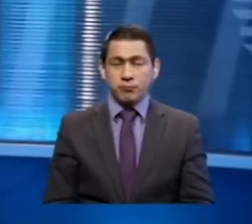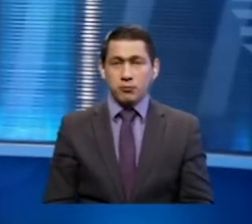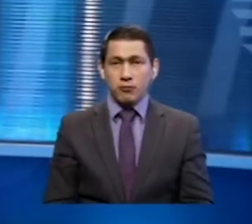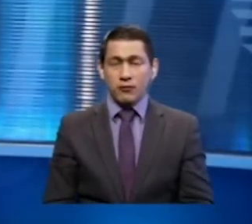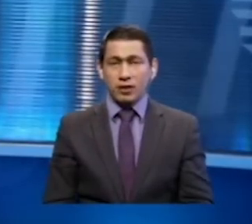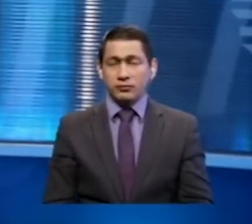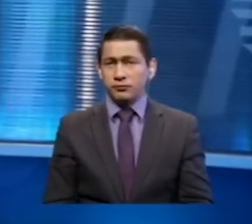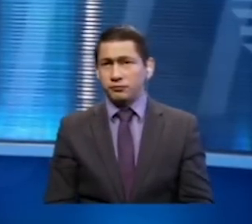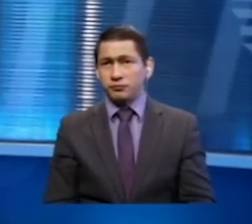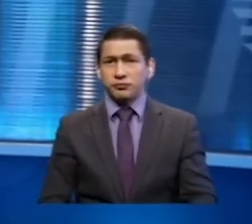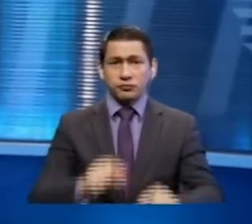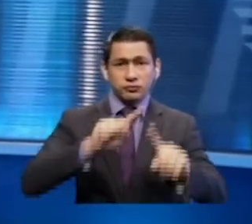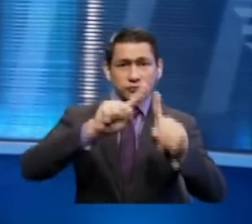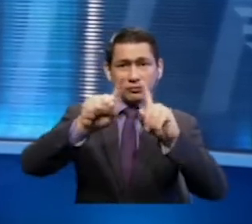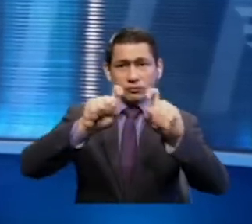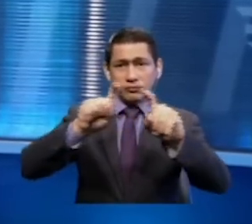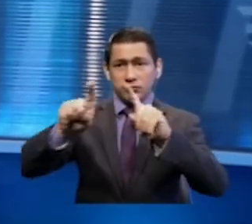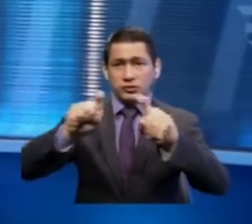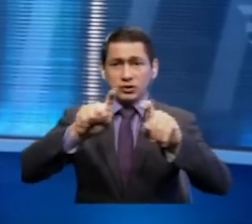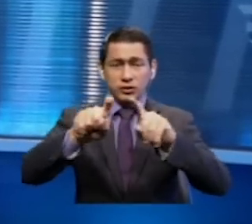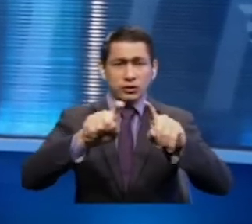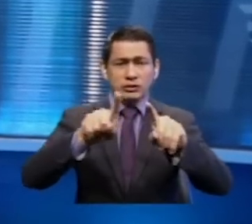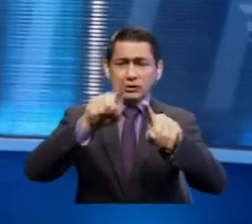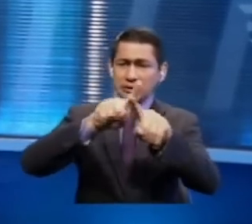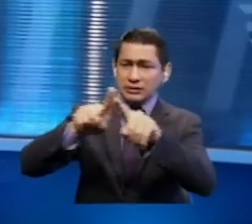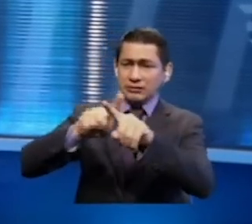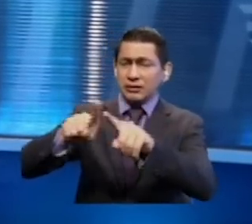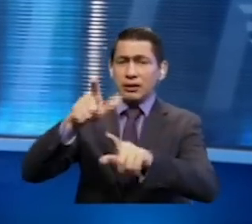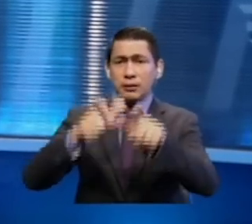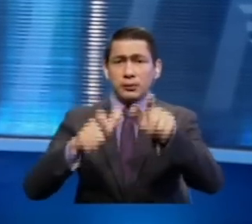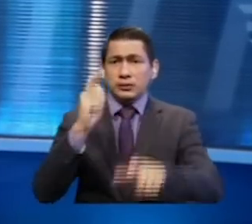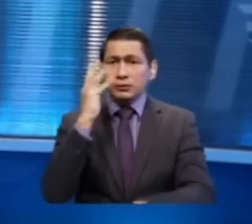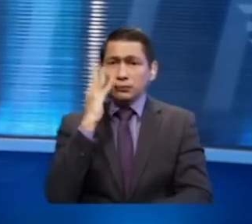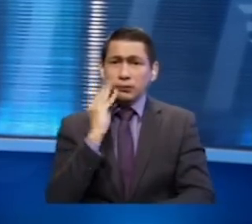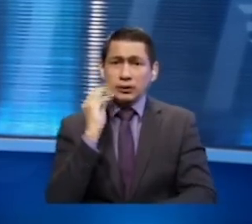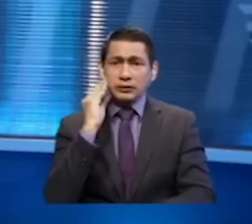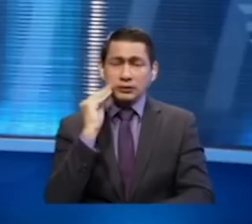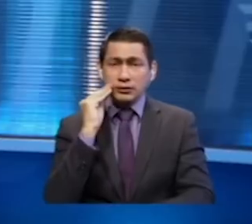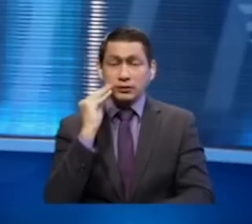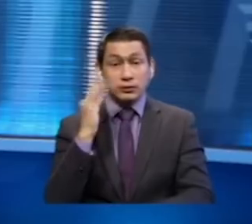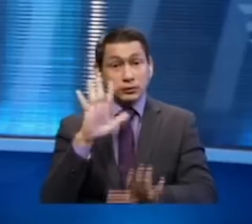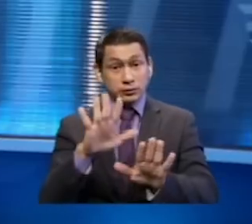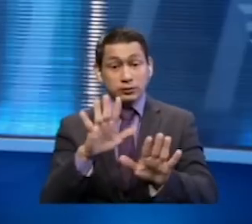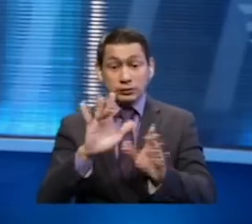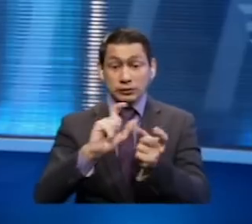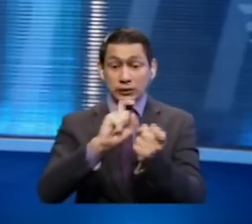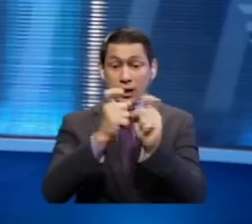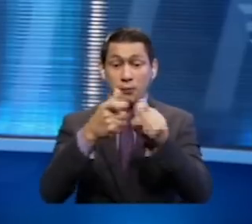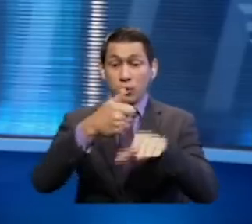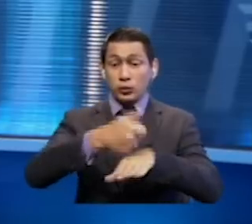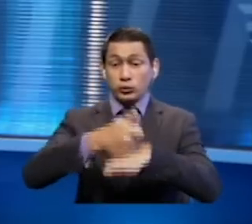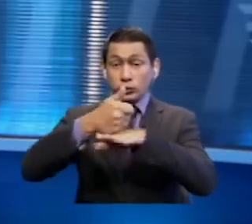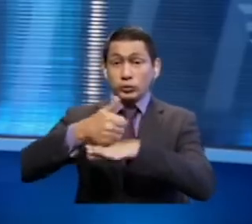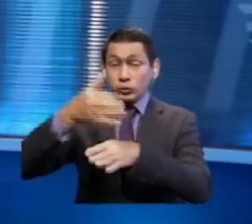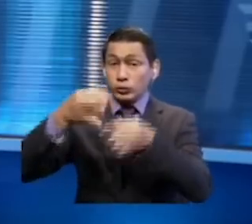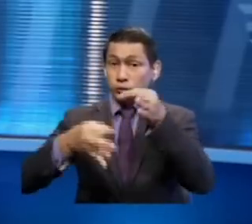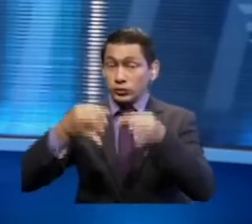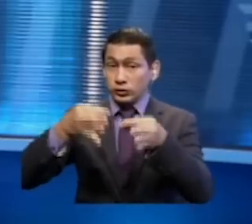Consultamos la opinión de varios analistas que señalan que el concurso para la renovación parcial de la Corte Nacional de Justicia